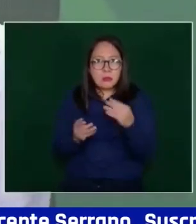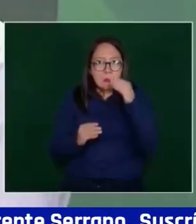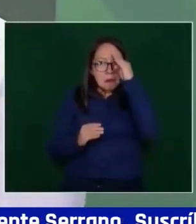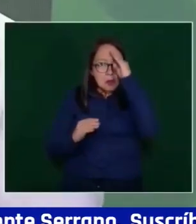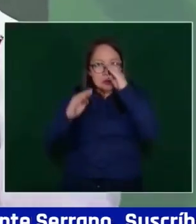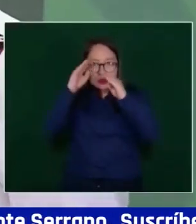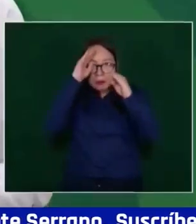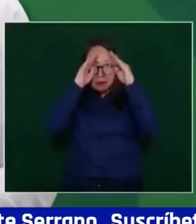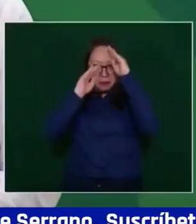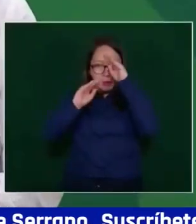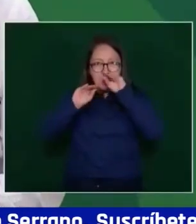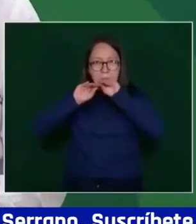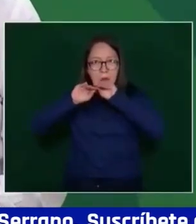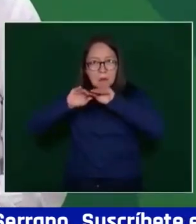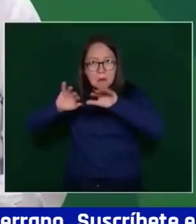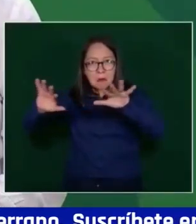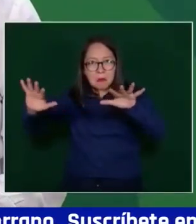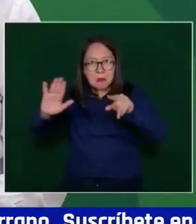en contra nuestra también,